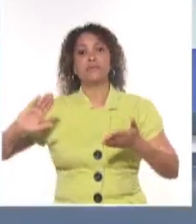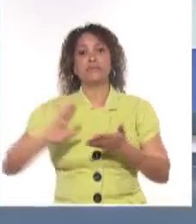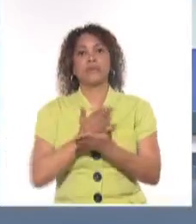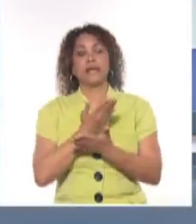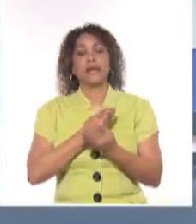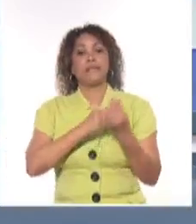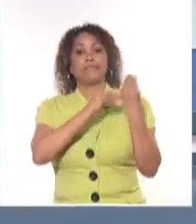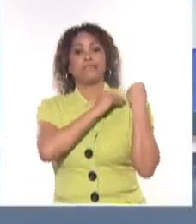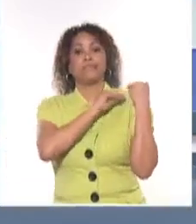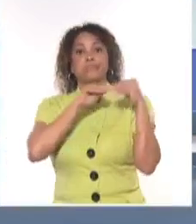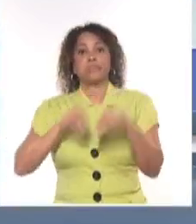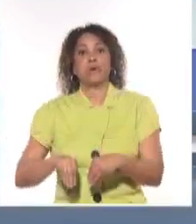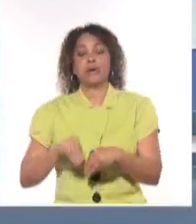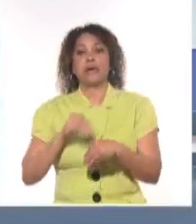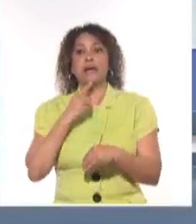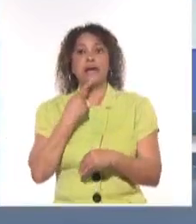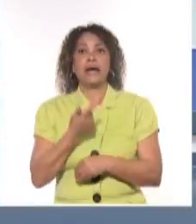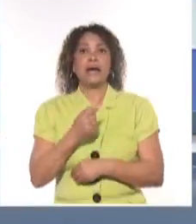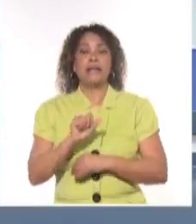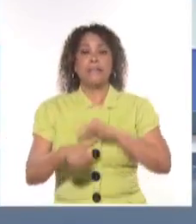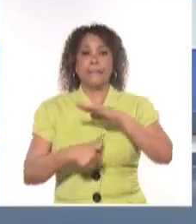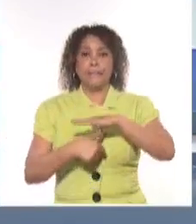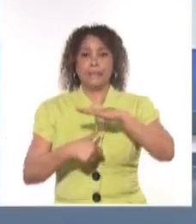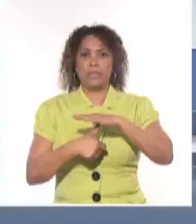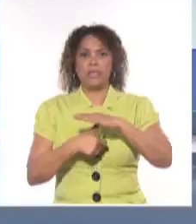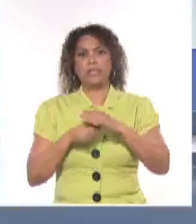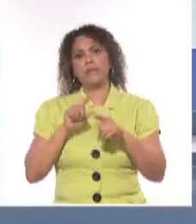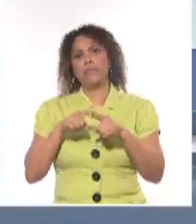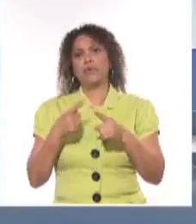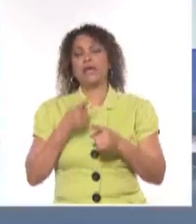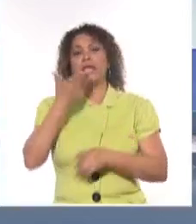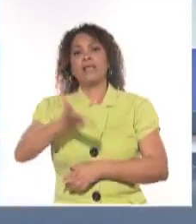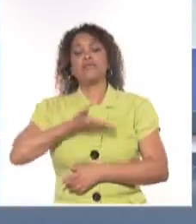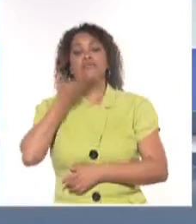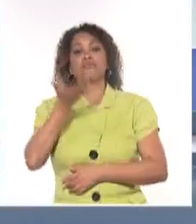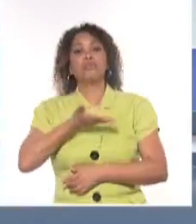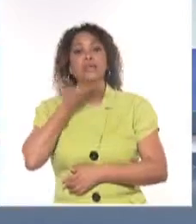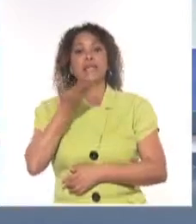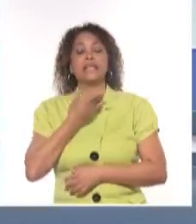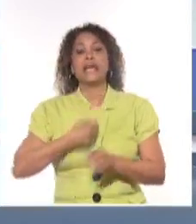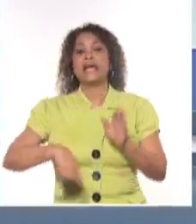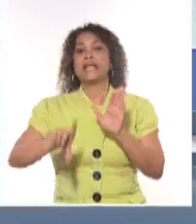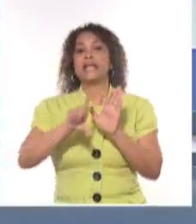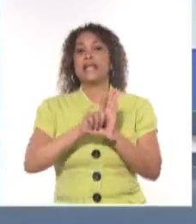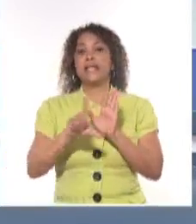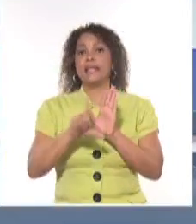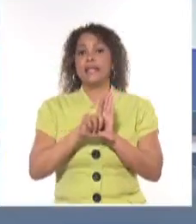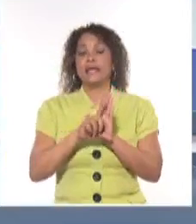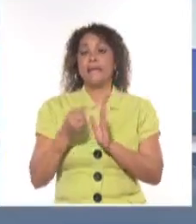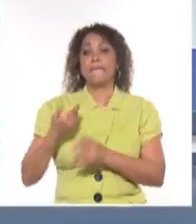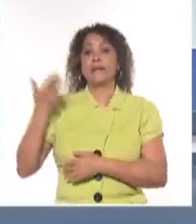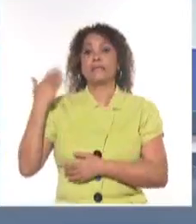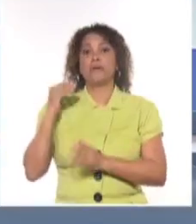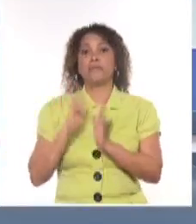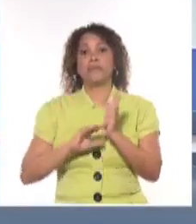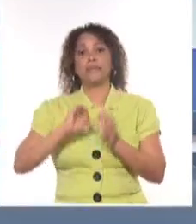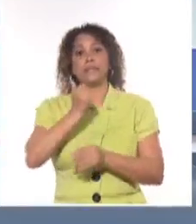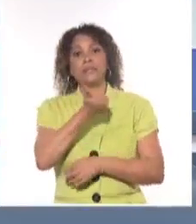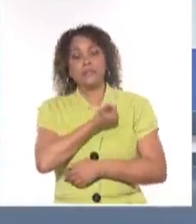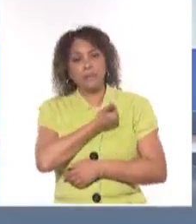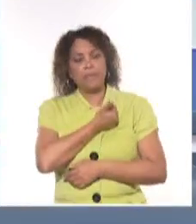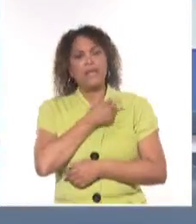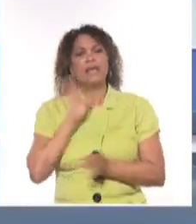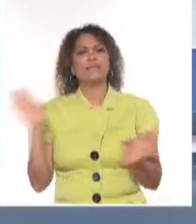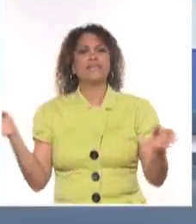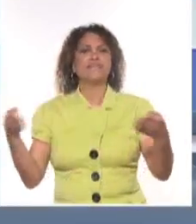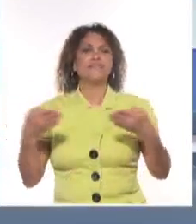Suk-yeol por la fugaz declaración, más bien la declaración de ley marcial el pasado mes de diciembre, lo que cierra un